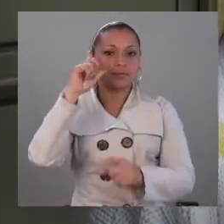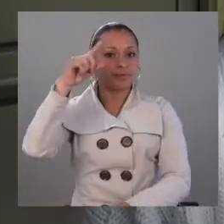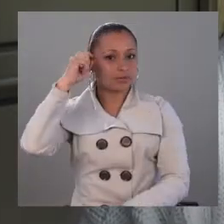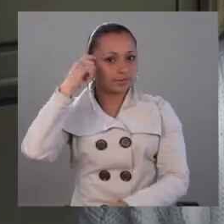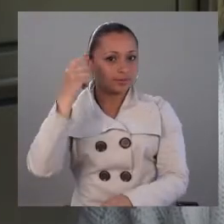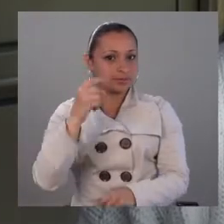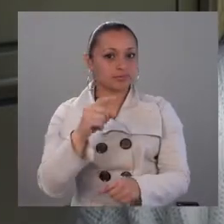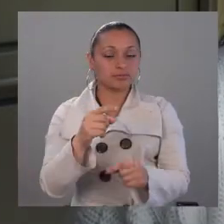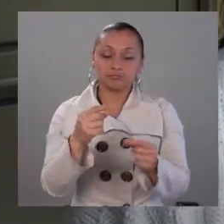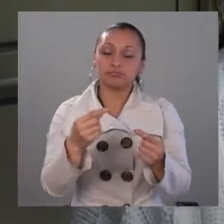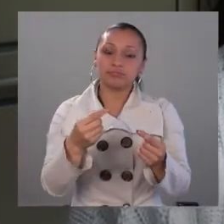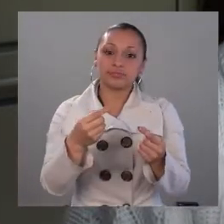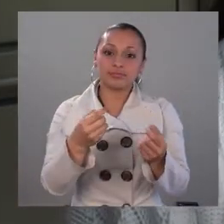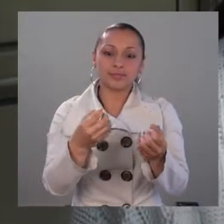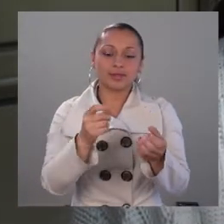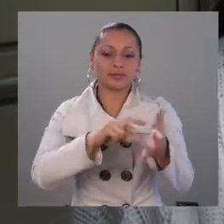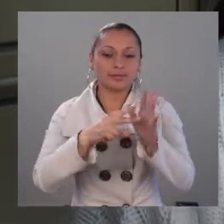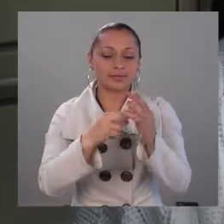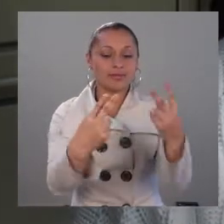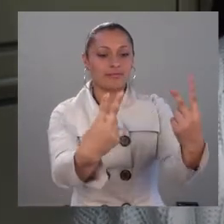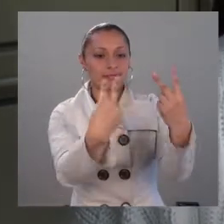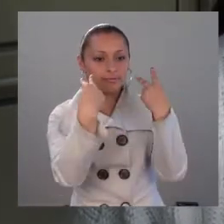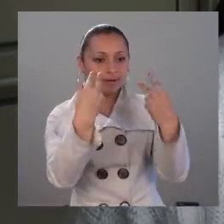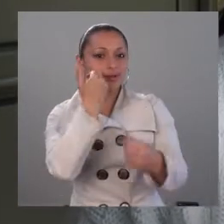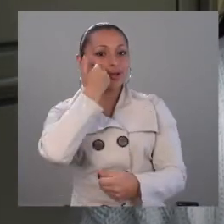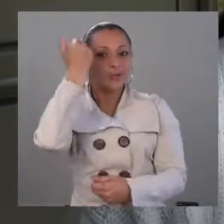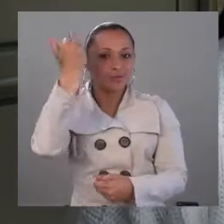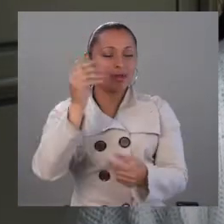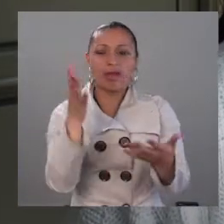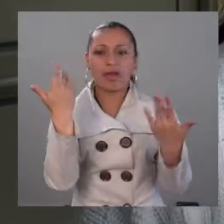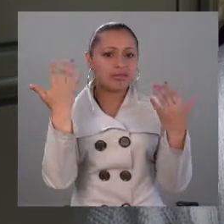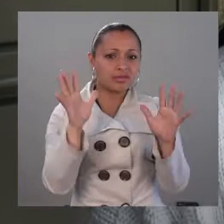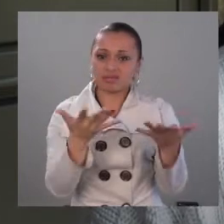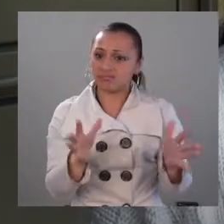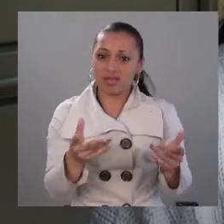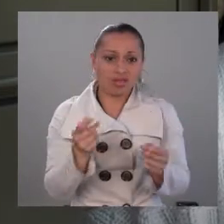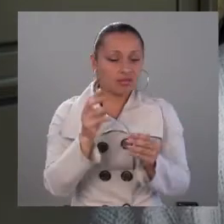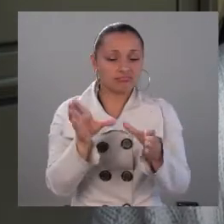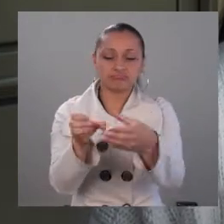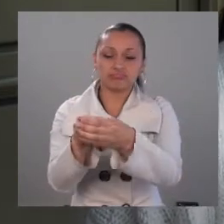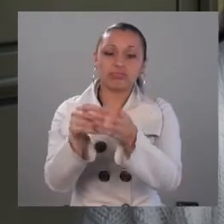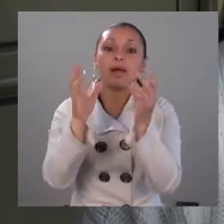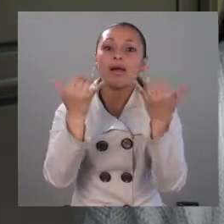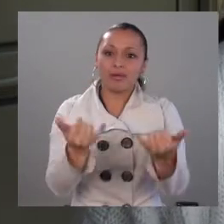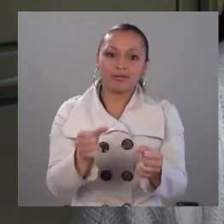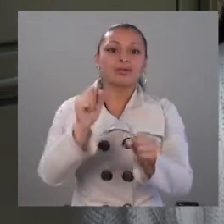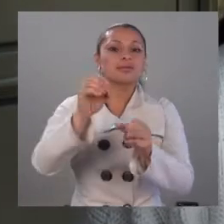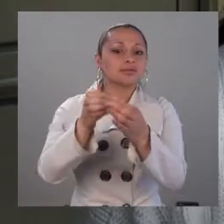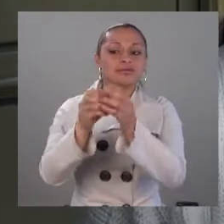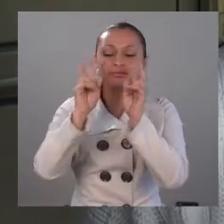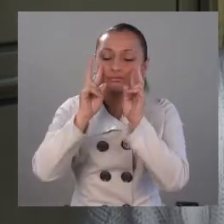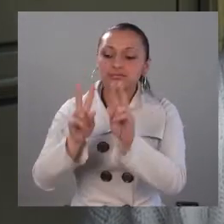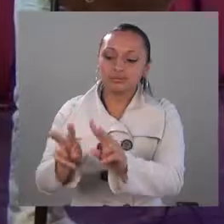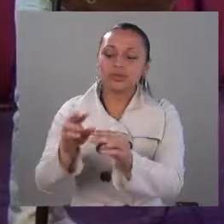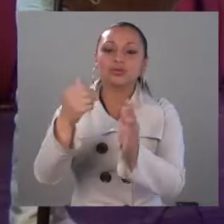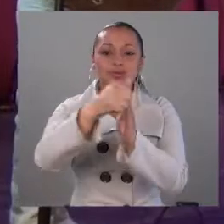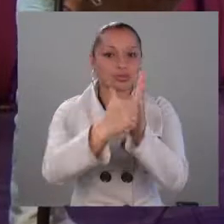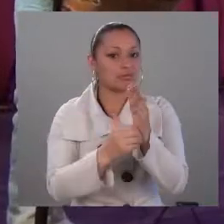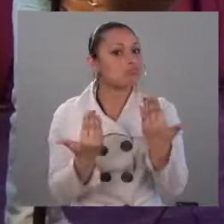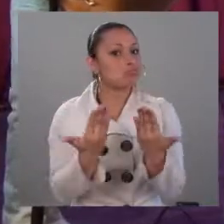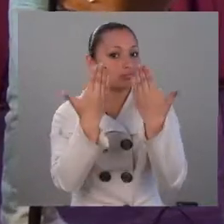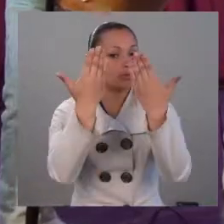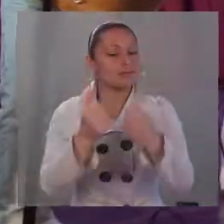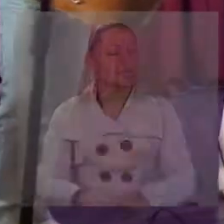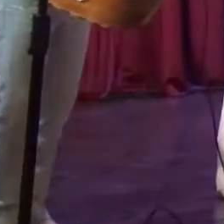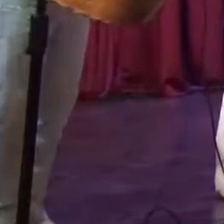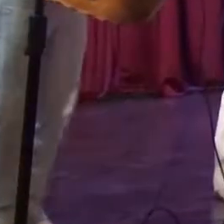Gobernación y que nos tienen en cuenta en el grupo de adulto mayor, porque antes no nos tenían en cuenta, ahora sí nos tienen en cuenta y me parece la